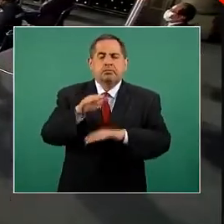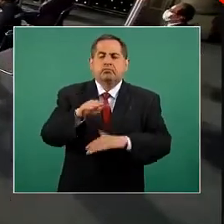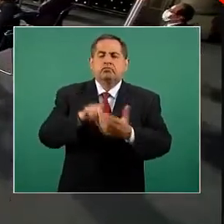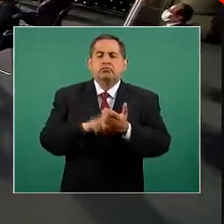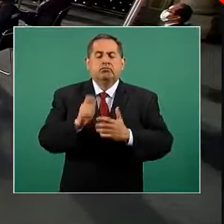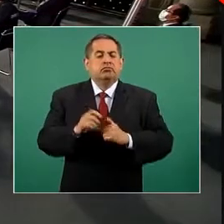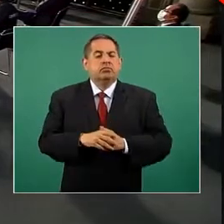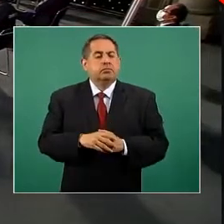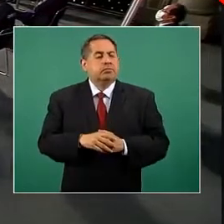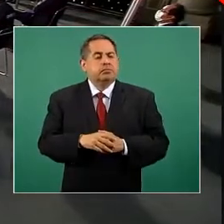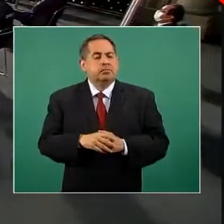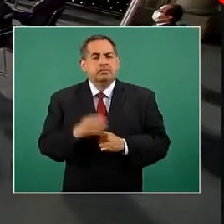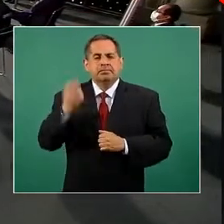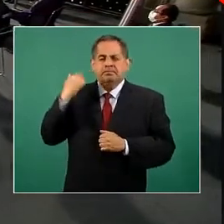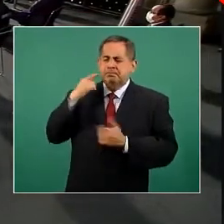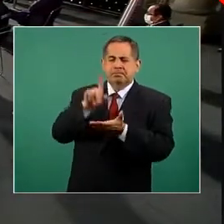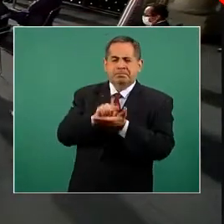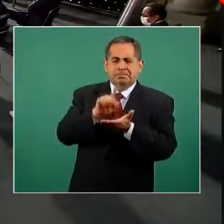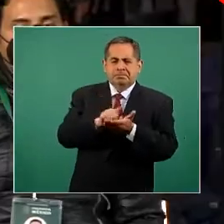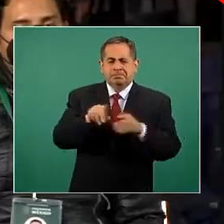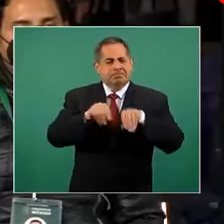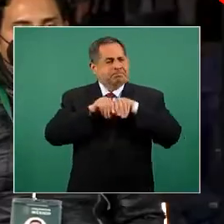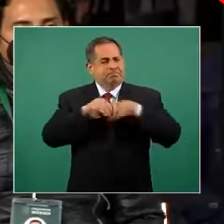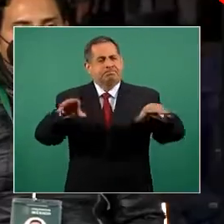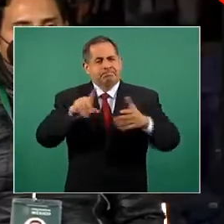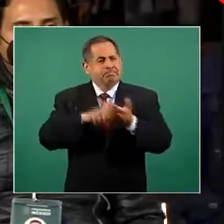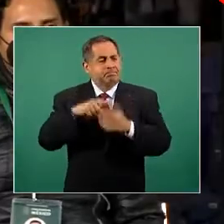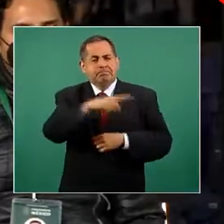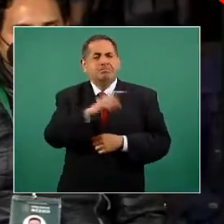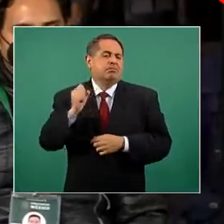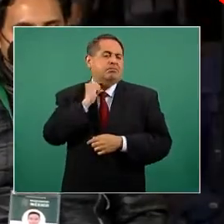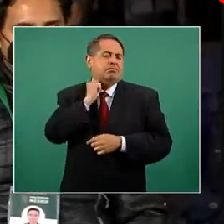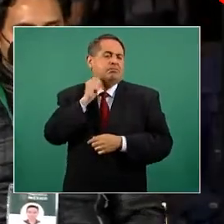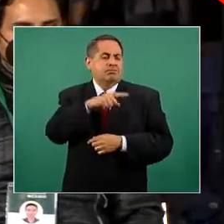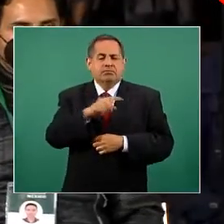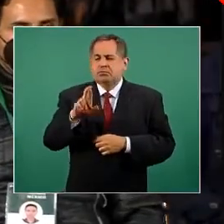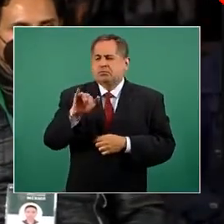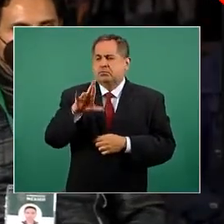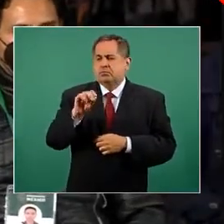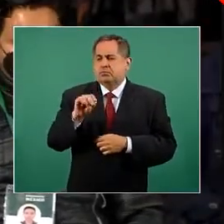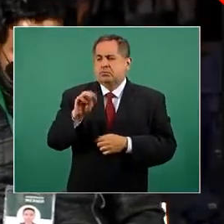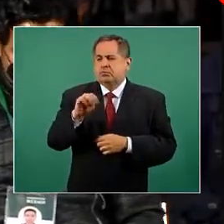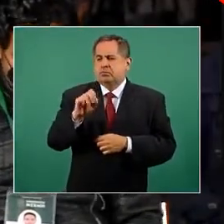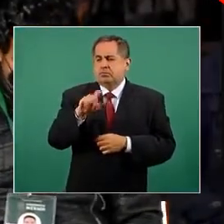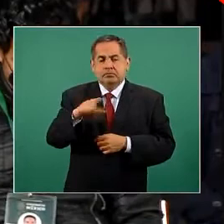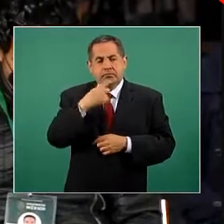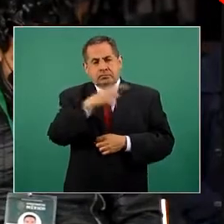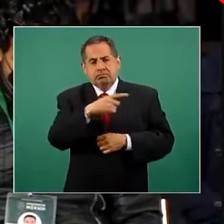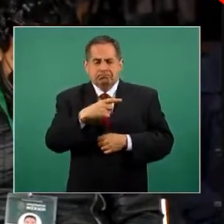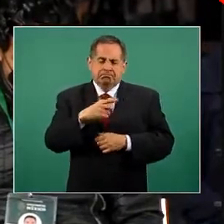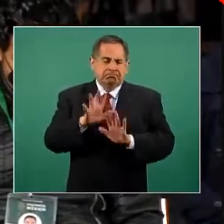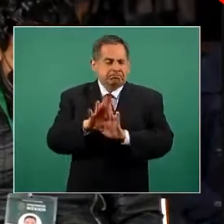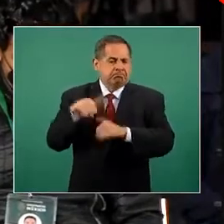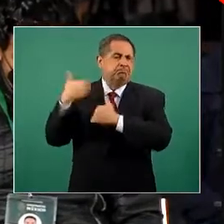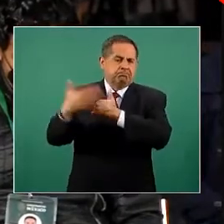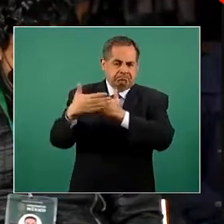a la declaración de un tuit del senador Ricardo Monreal respecto a